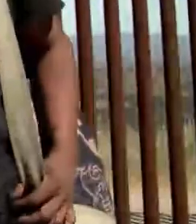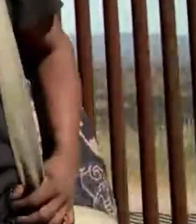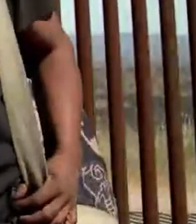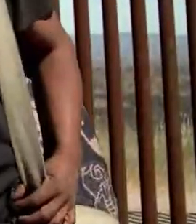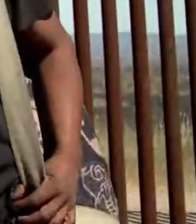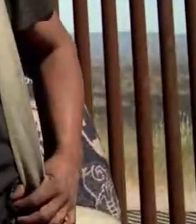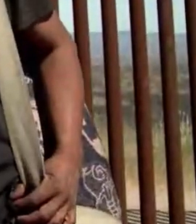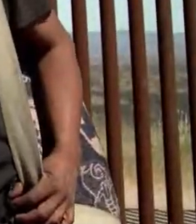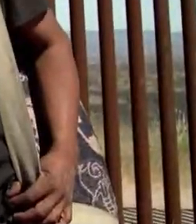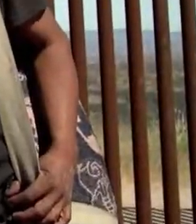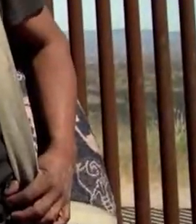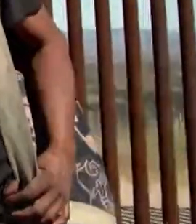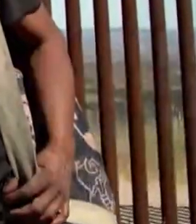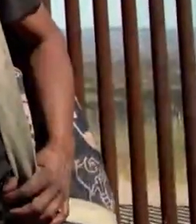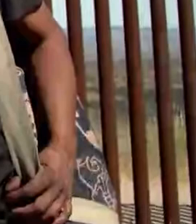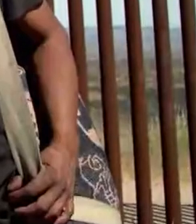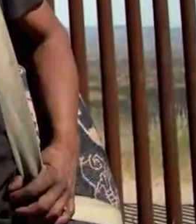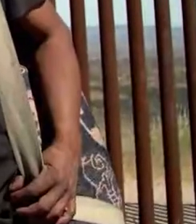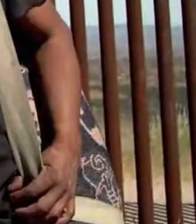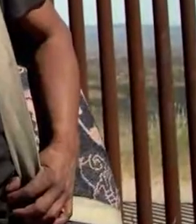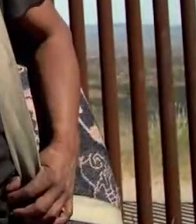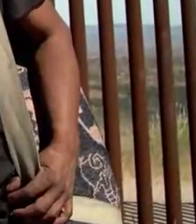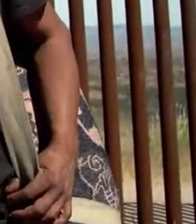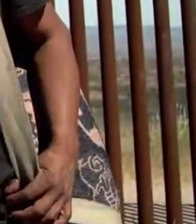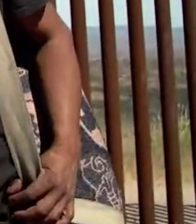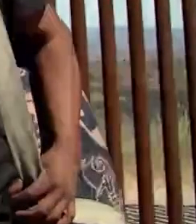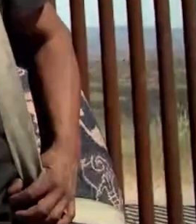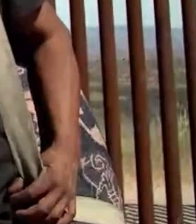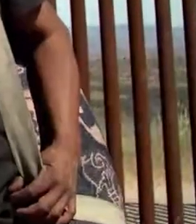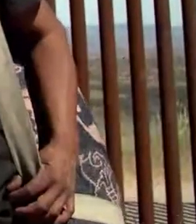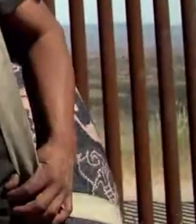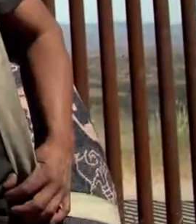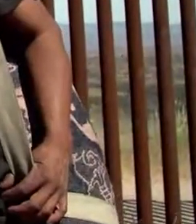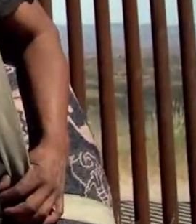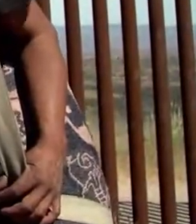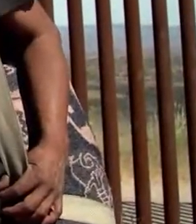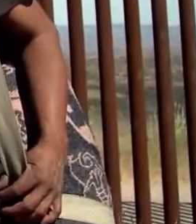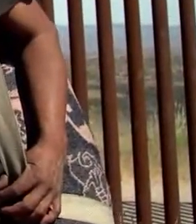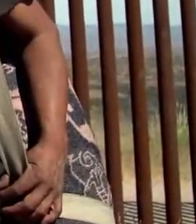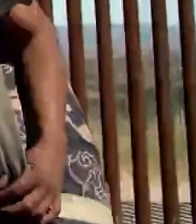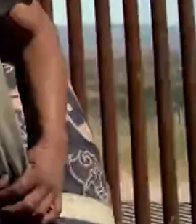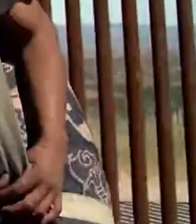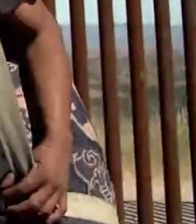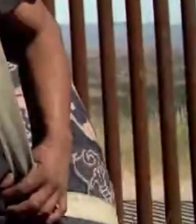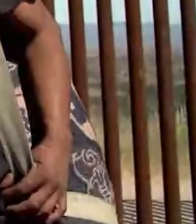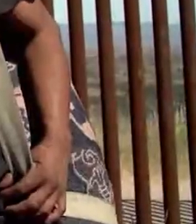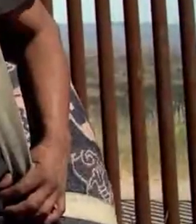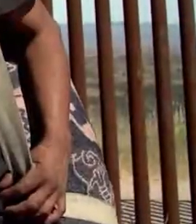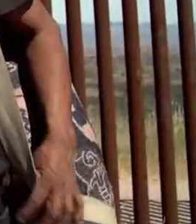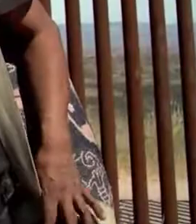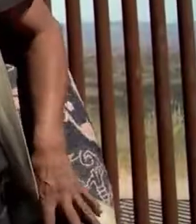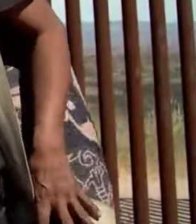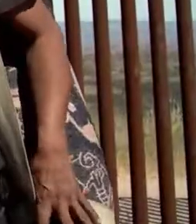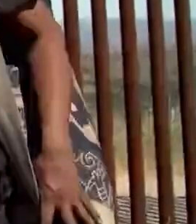es pues, puro trabajo, ¿no? Que si no trabaja uno, no